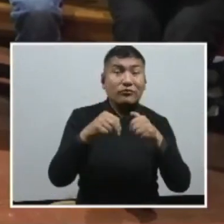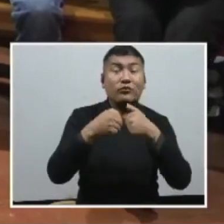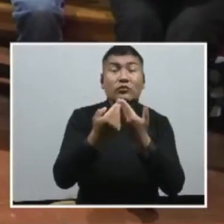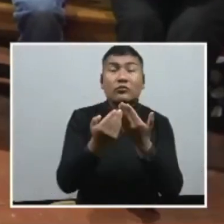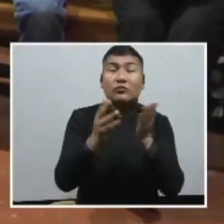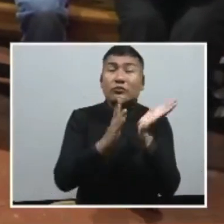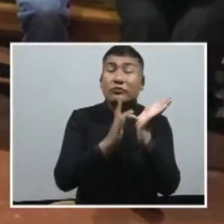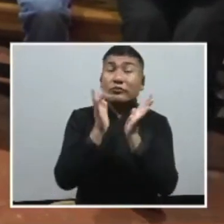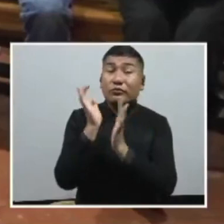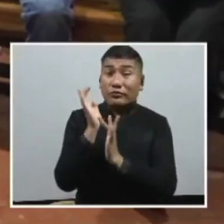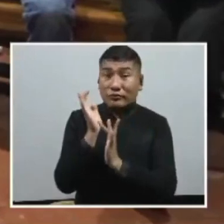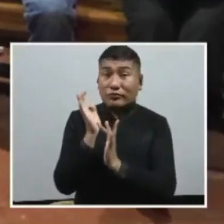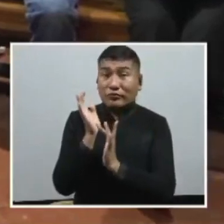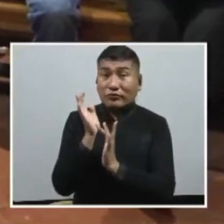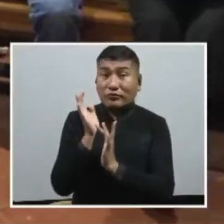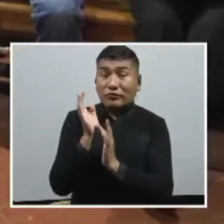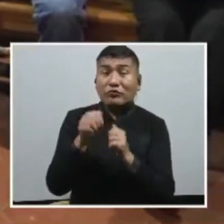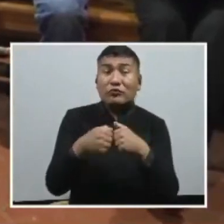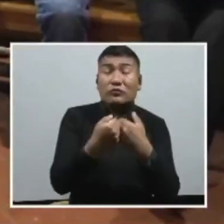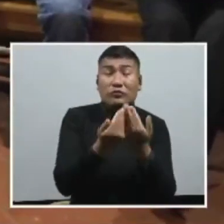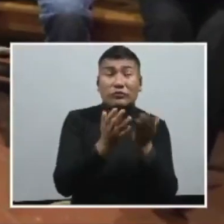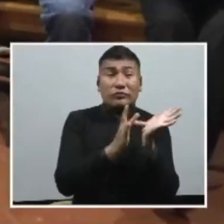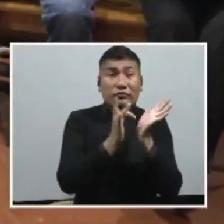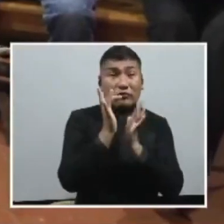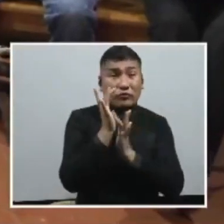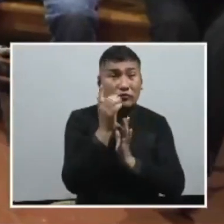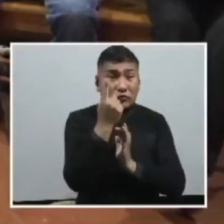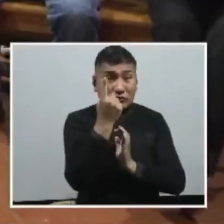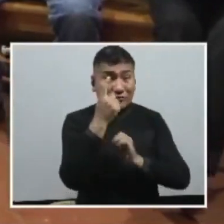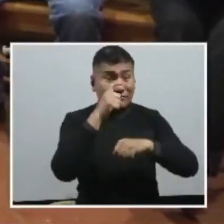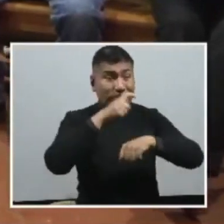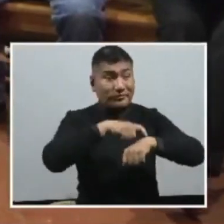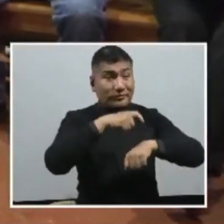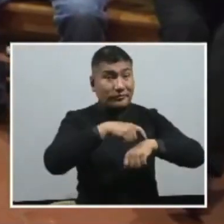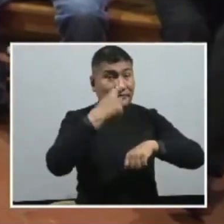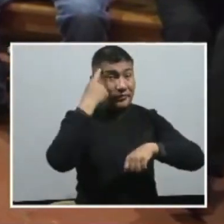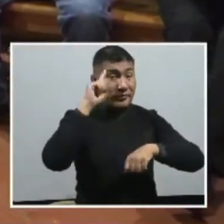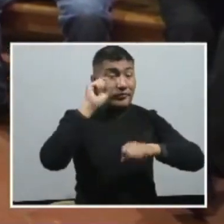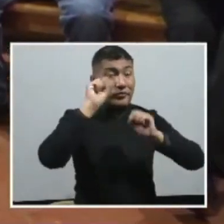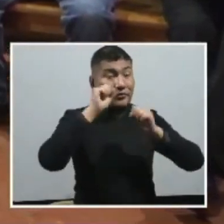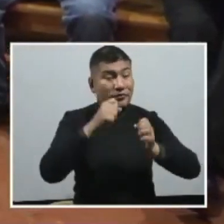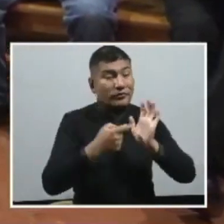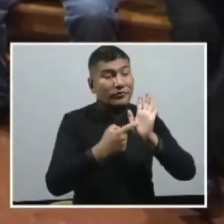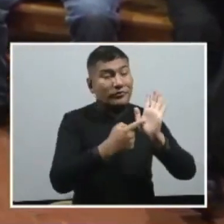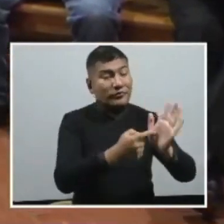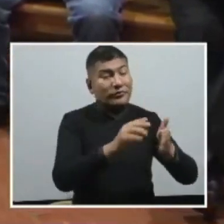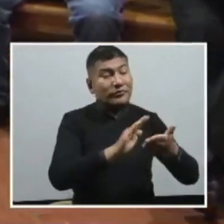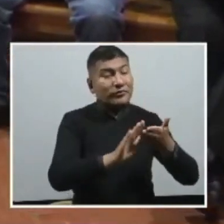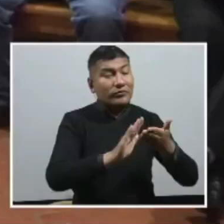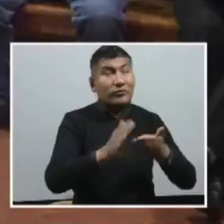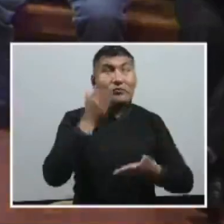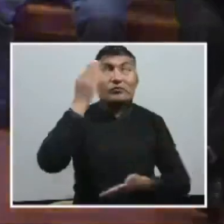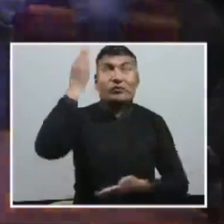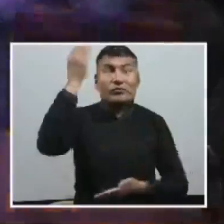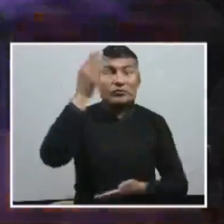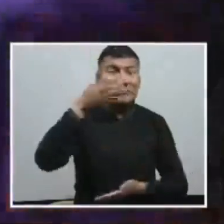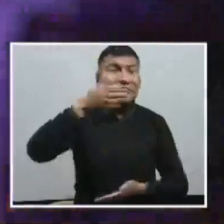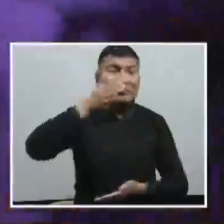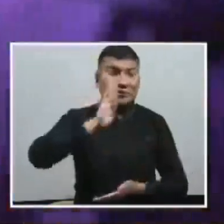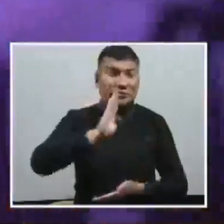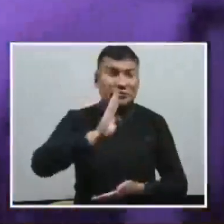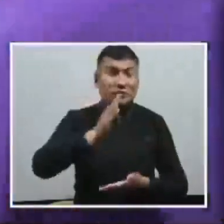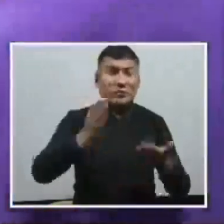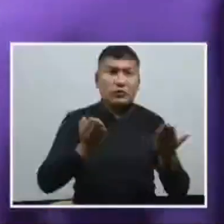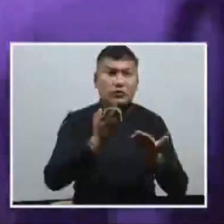Señor, cómo Jesús ve una oportunidad para poder manifestar la misericordia de Dios.